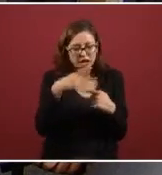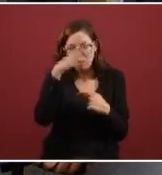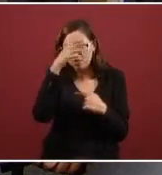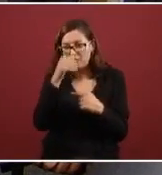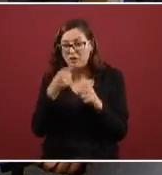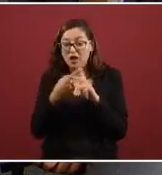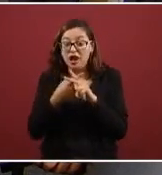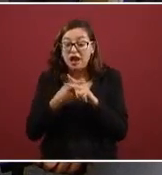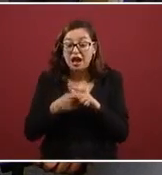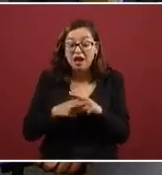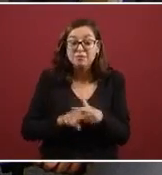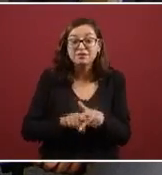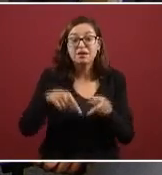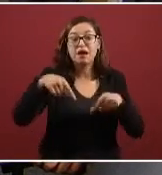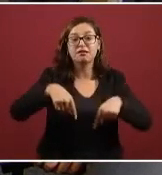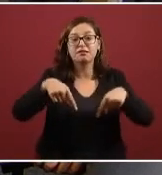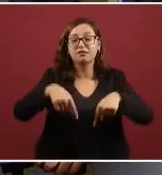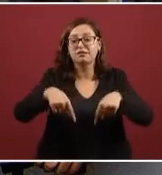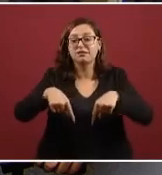inicia desde el palacio.